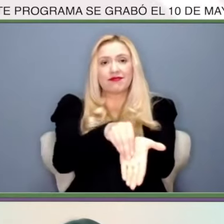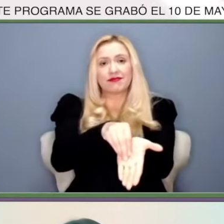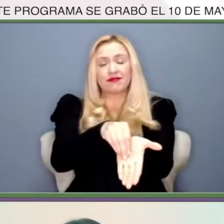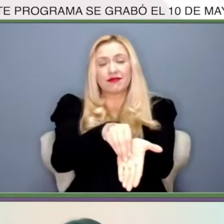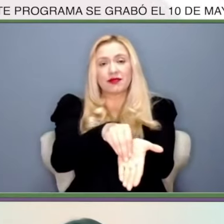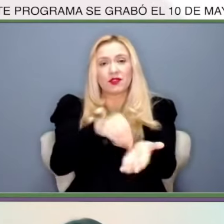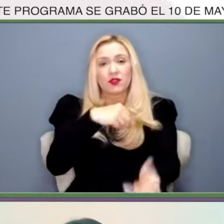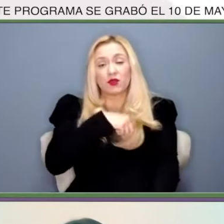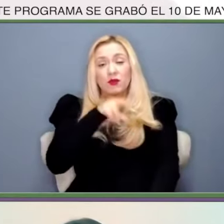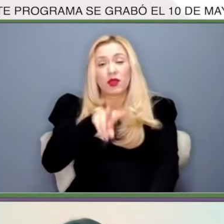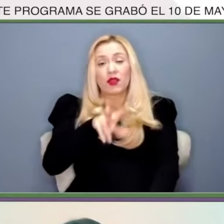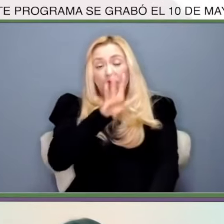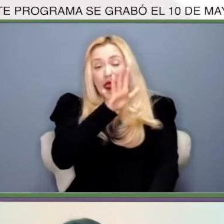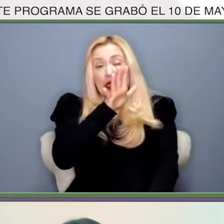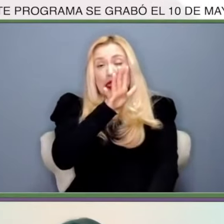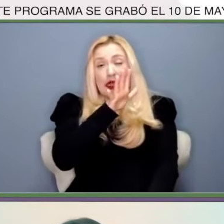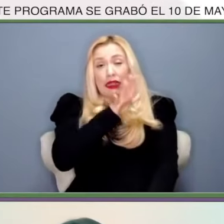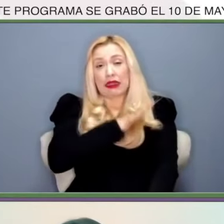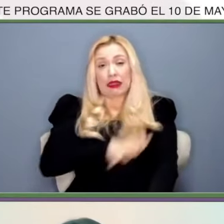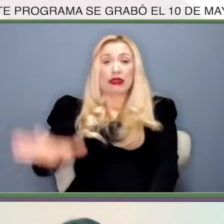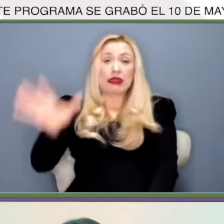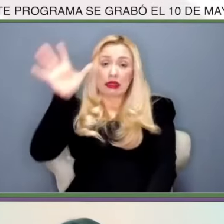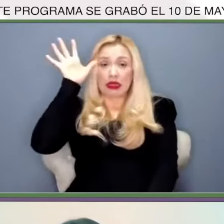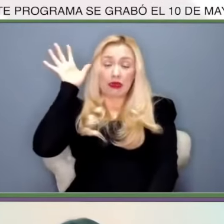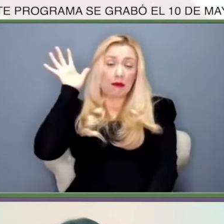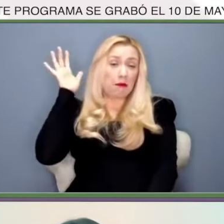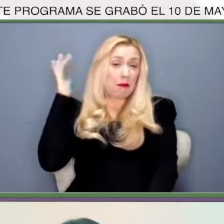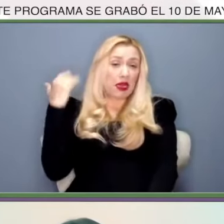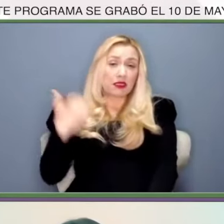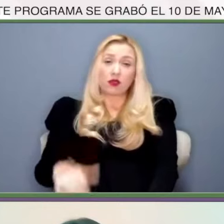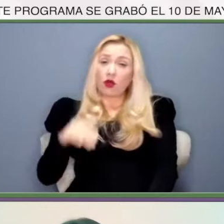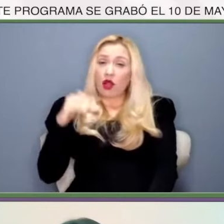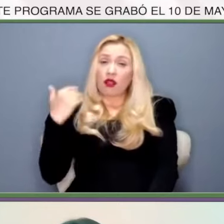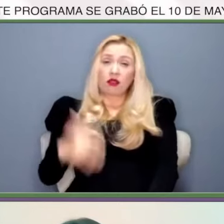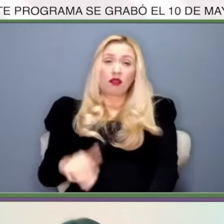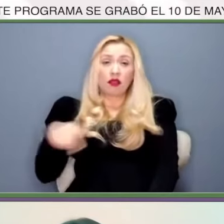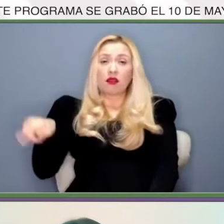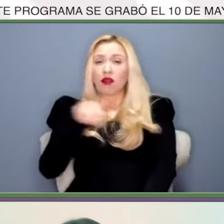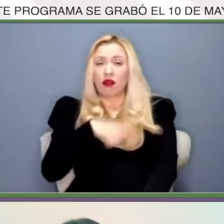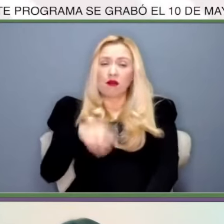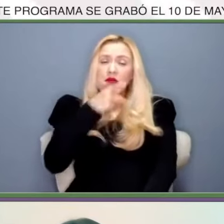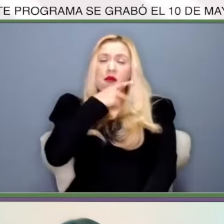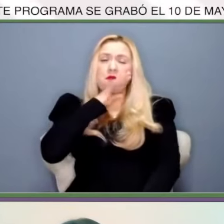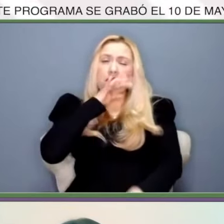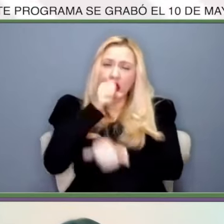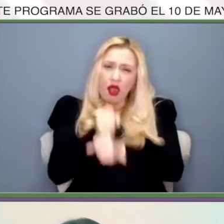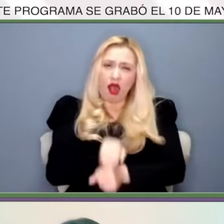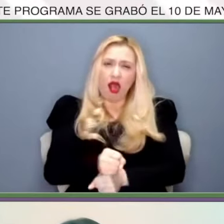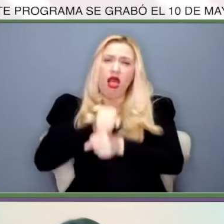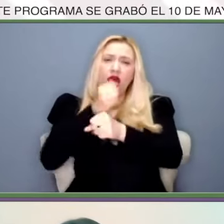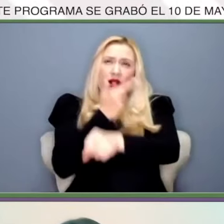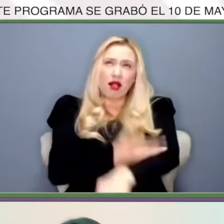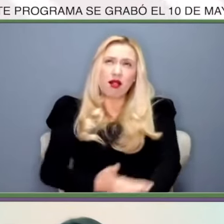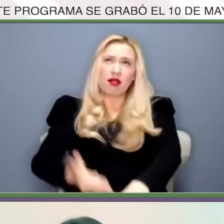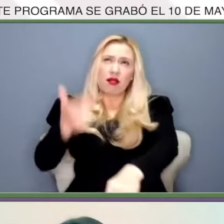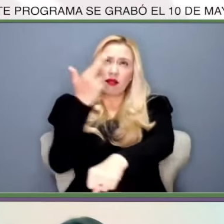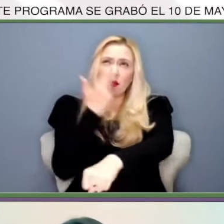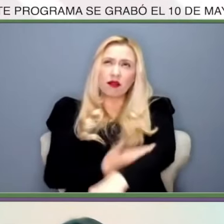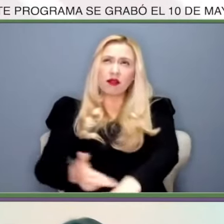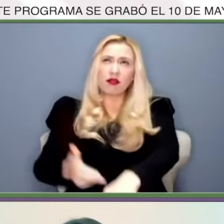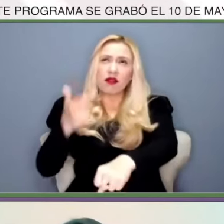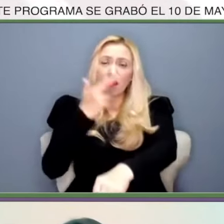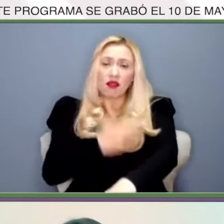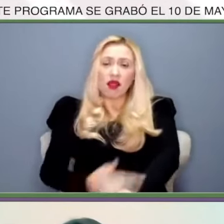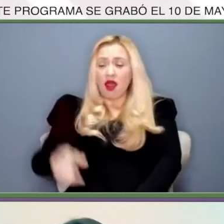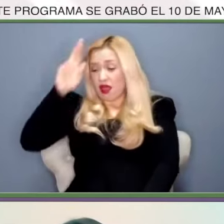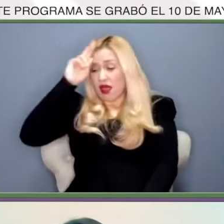impresionante todo el calvario por el que tienen que pasar estas familias para el pleno reconocimiento.